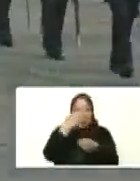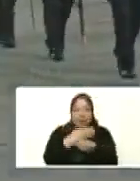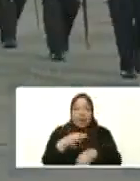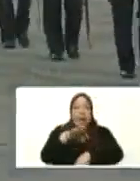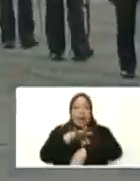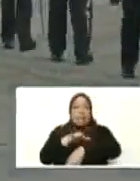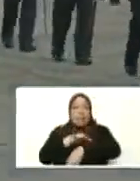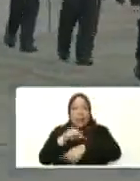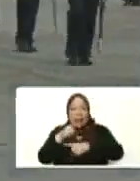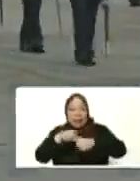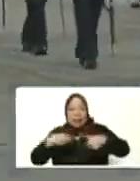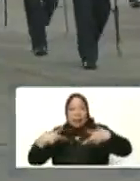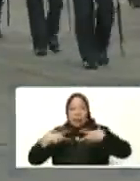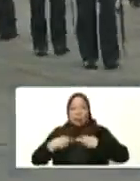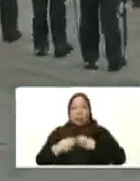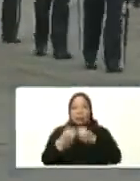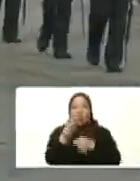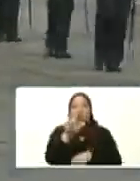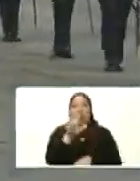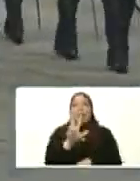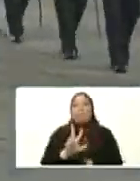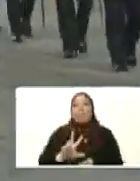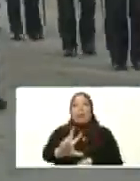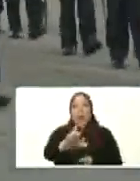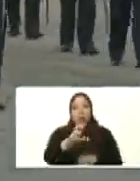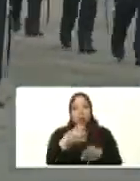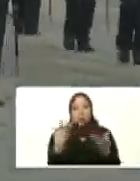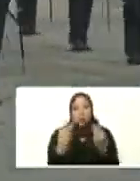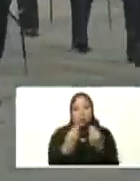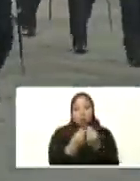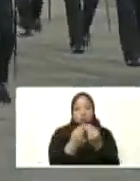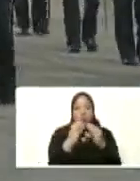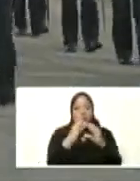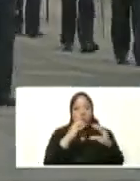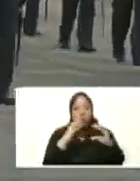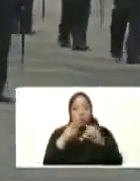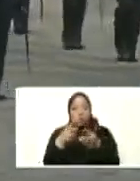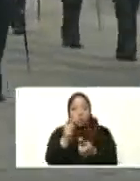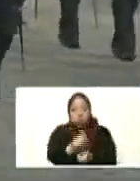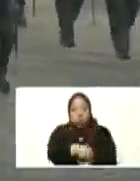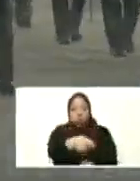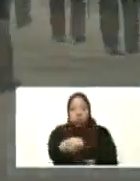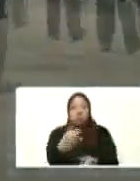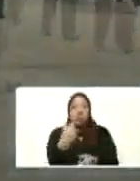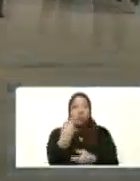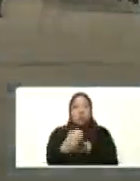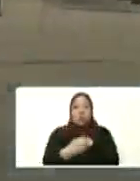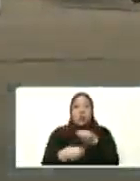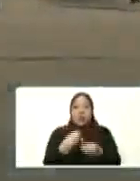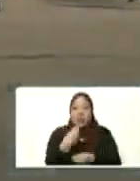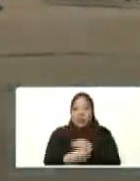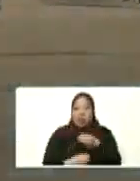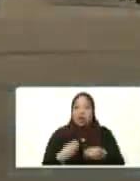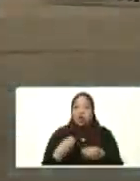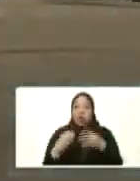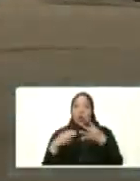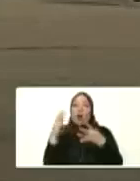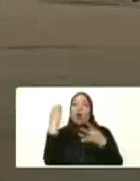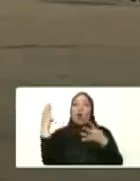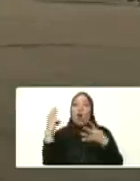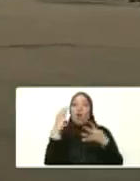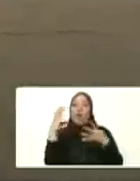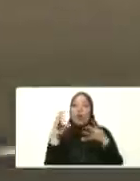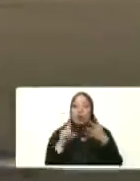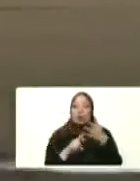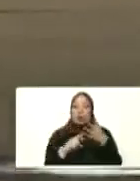raya, acompañada de tres guarniciones que junto a la empuñadura fueron labradas en cobre dorado al fuego.